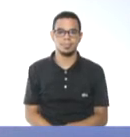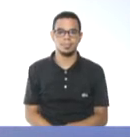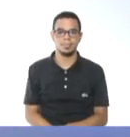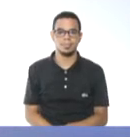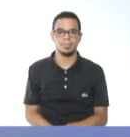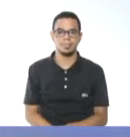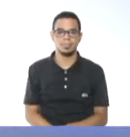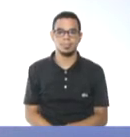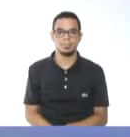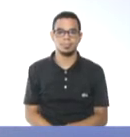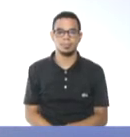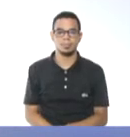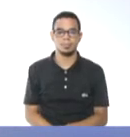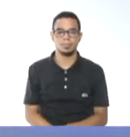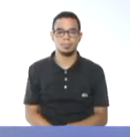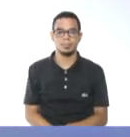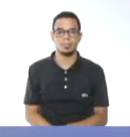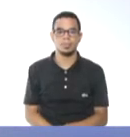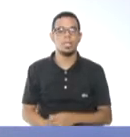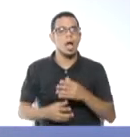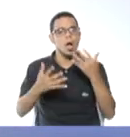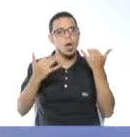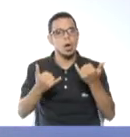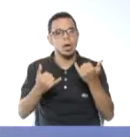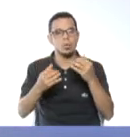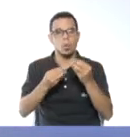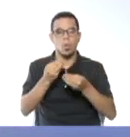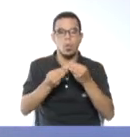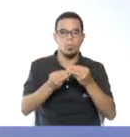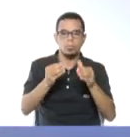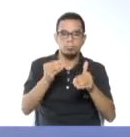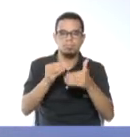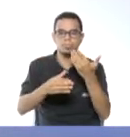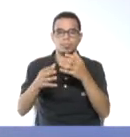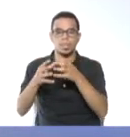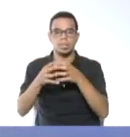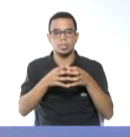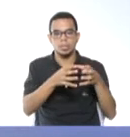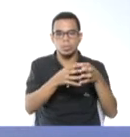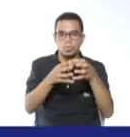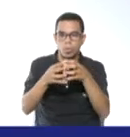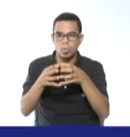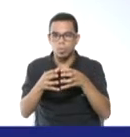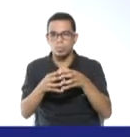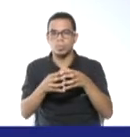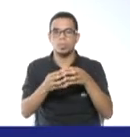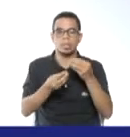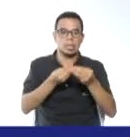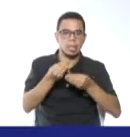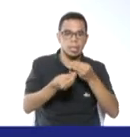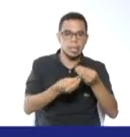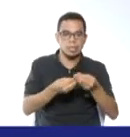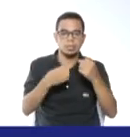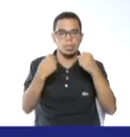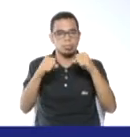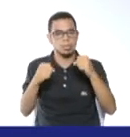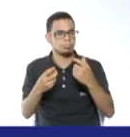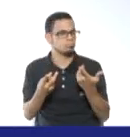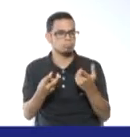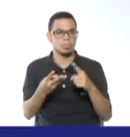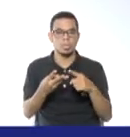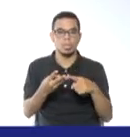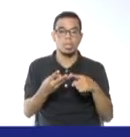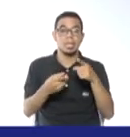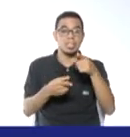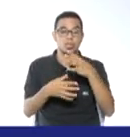esto cómo podemos crear los grupos de creación, recreación y producción. Estos son grupos que parten desde